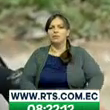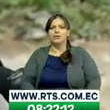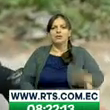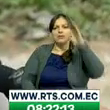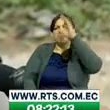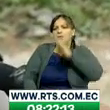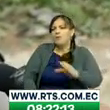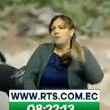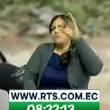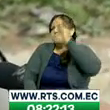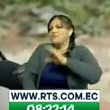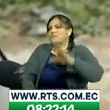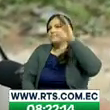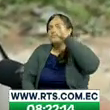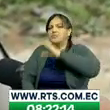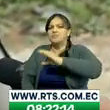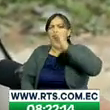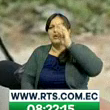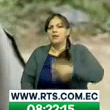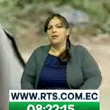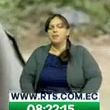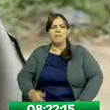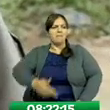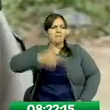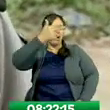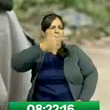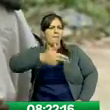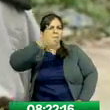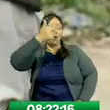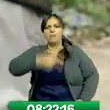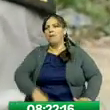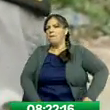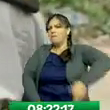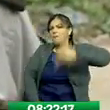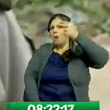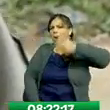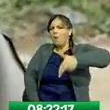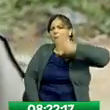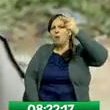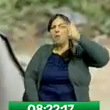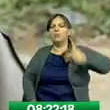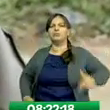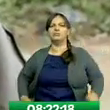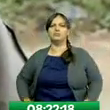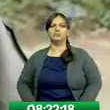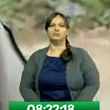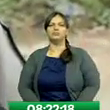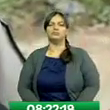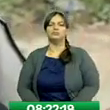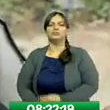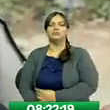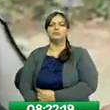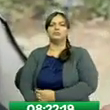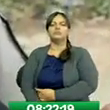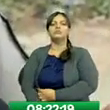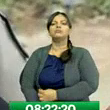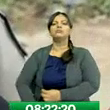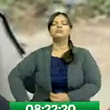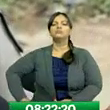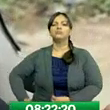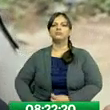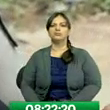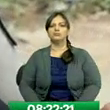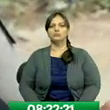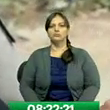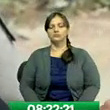persecución ininterrumpida que se da en este sector. Dos de los delincuentes que se trasladaban en una de las